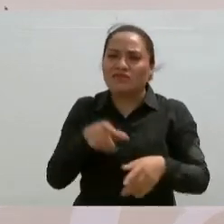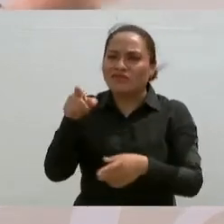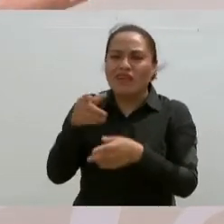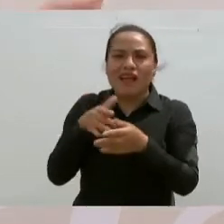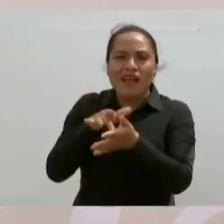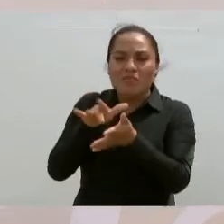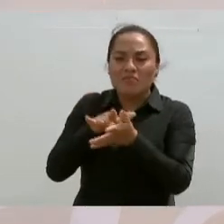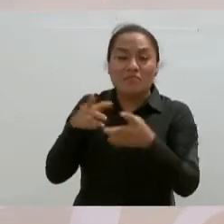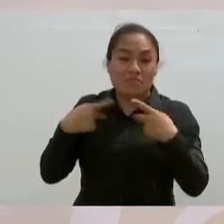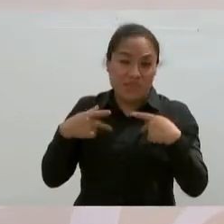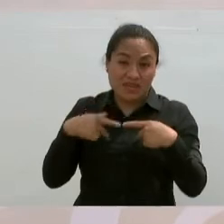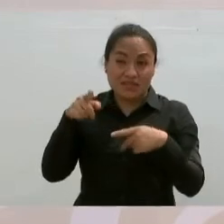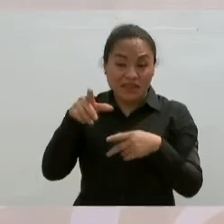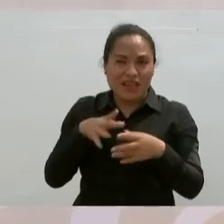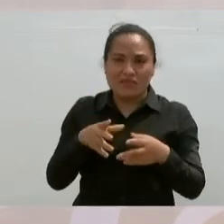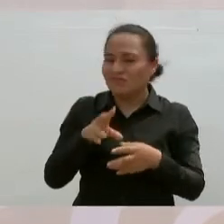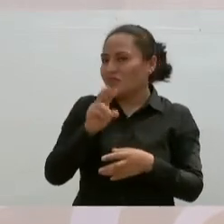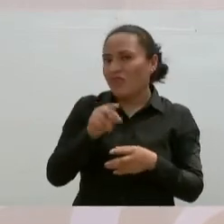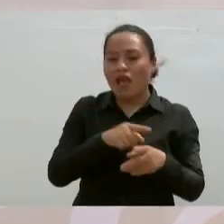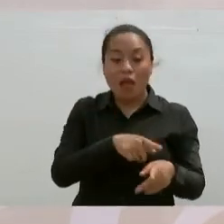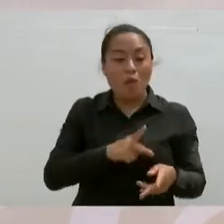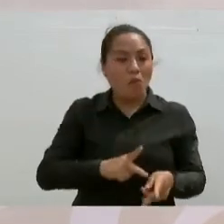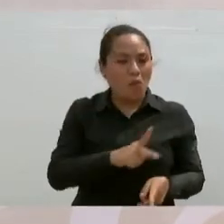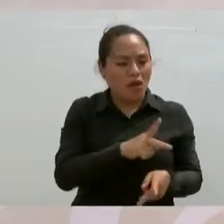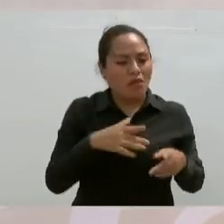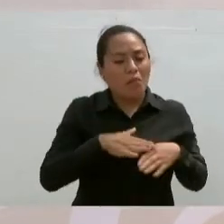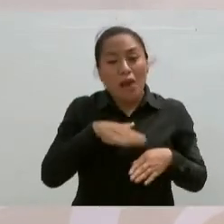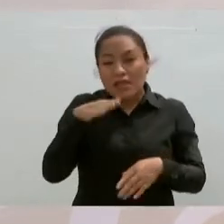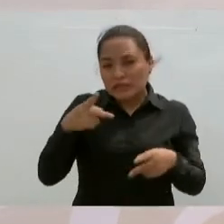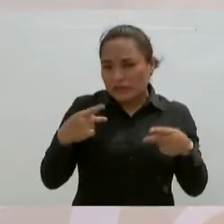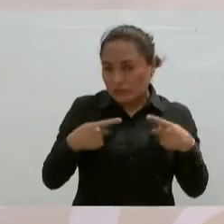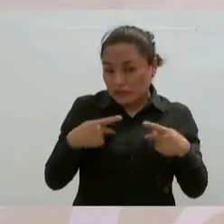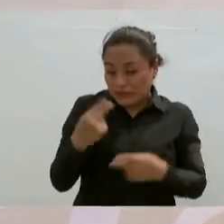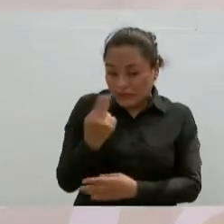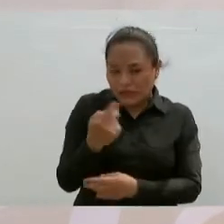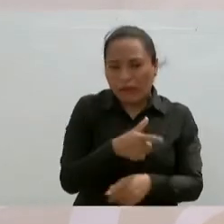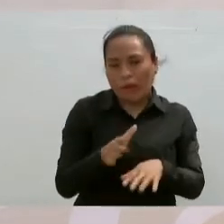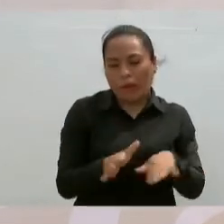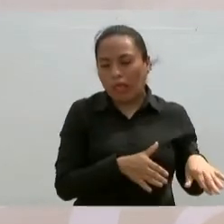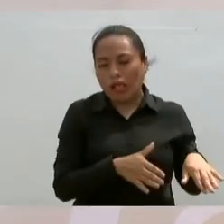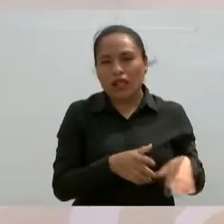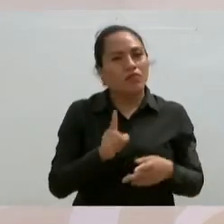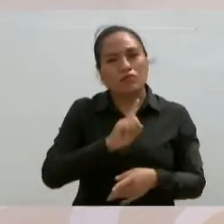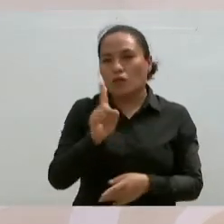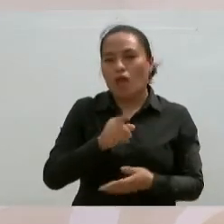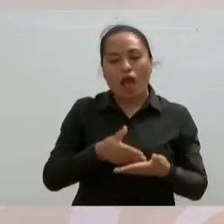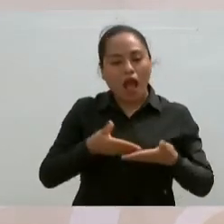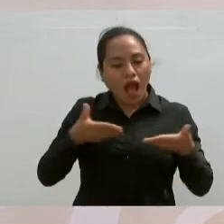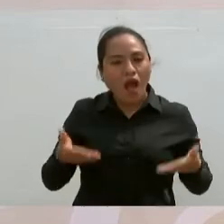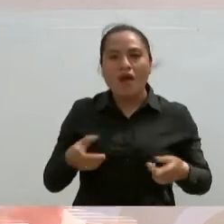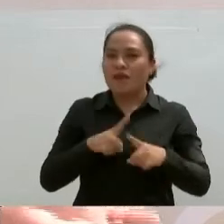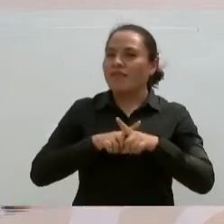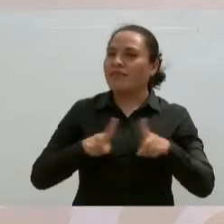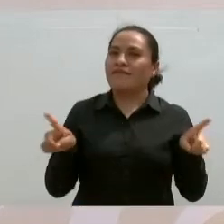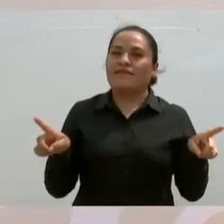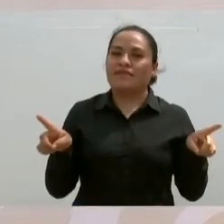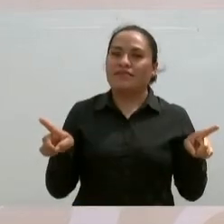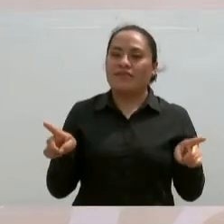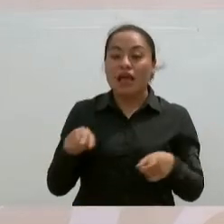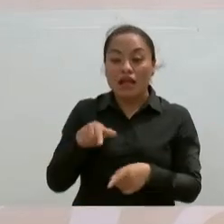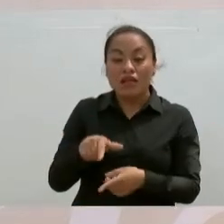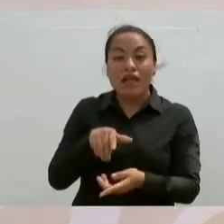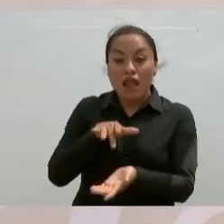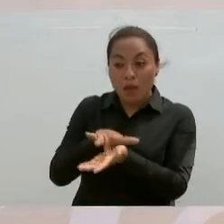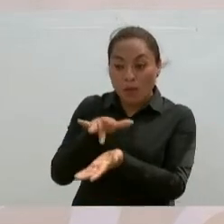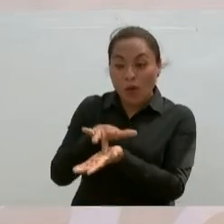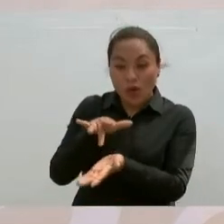se dejaba al pueblo en el abandono. Ahora fue distinto. El apoyo frente a